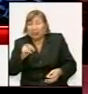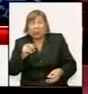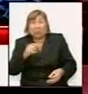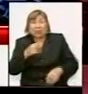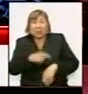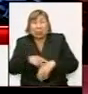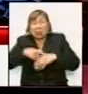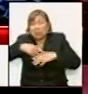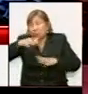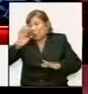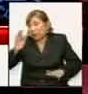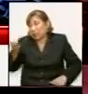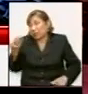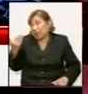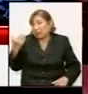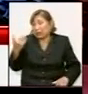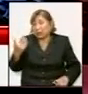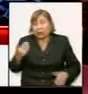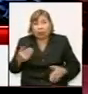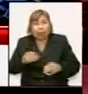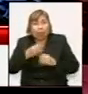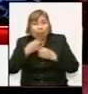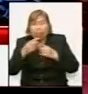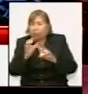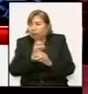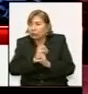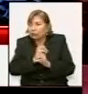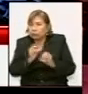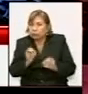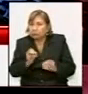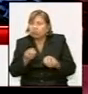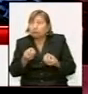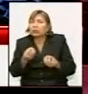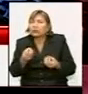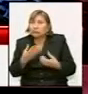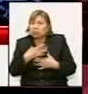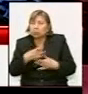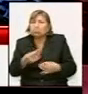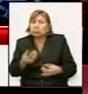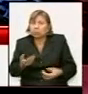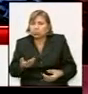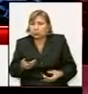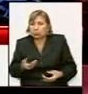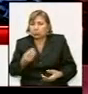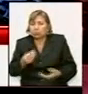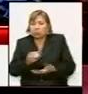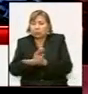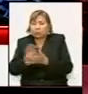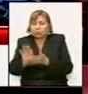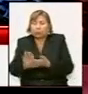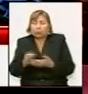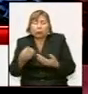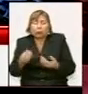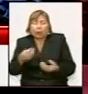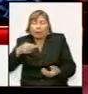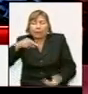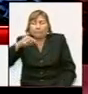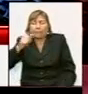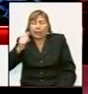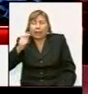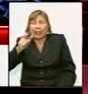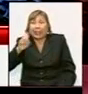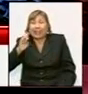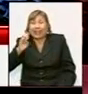tiempo, mucho antes que esto. Y una cosa no excluye a la otra, por otro lado, en absoluto. Y con el tema palestino también nos hemos manifestado acá, y con el